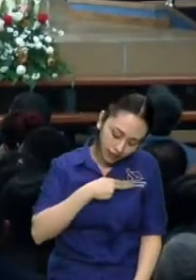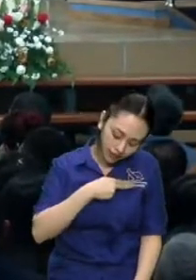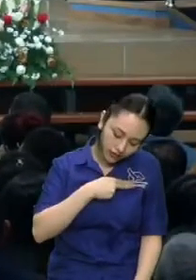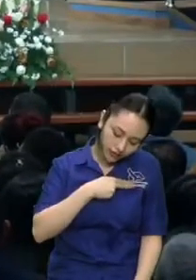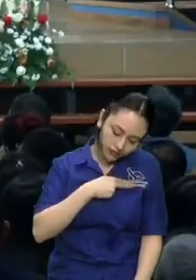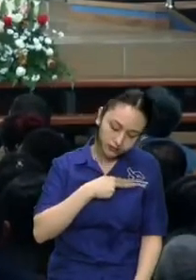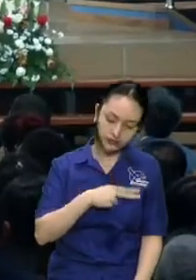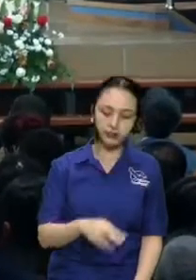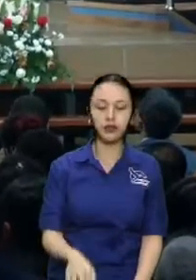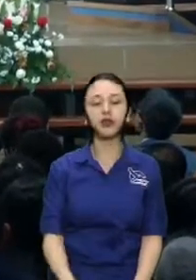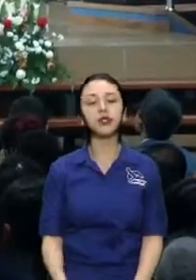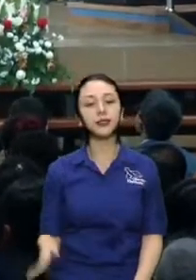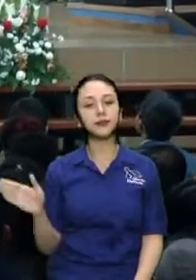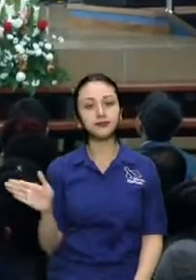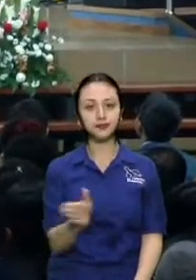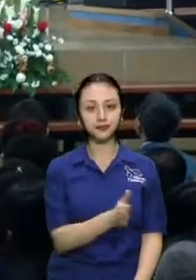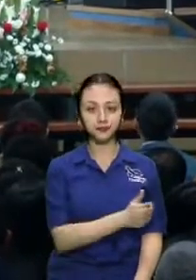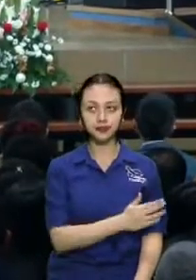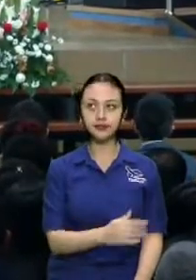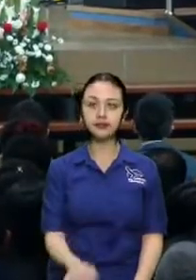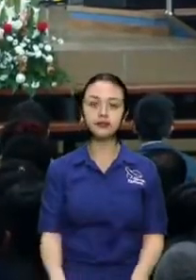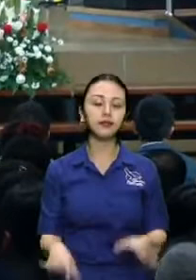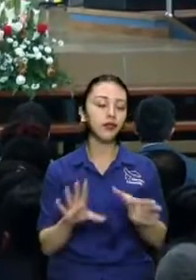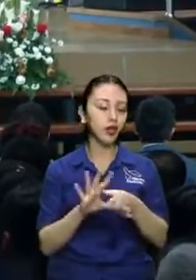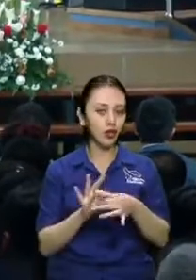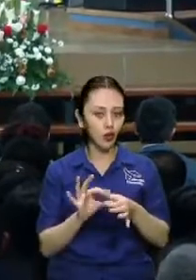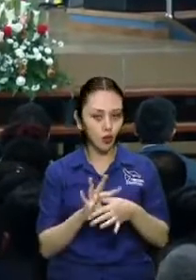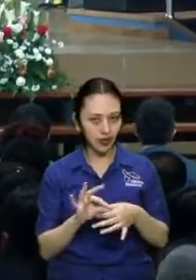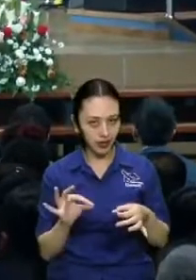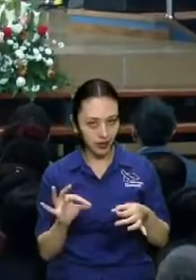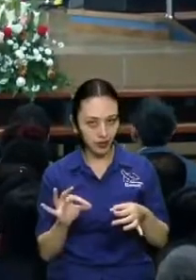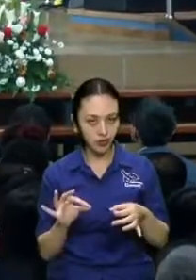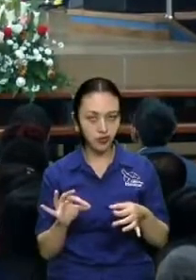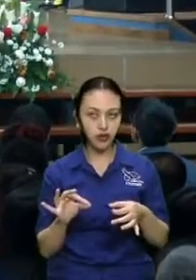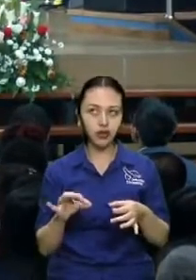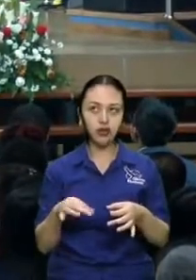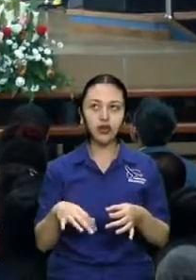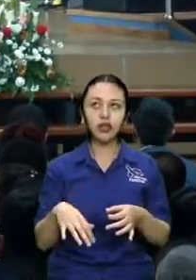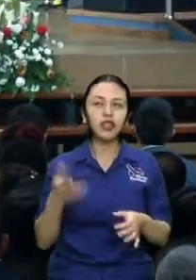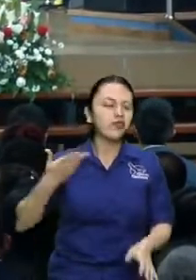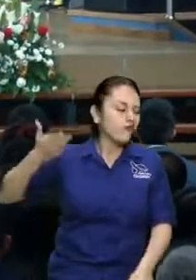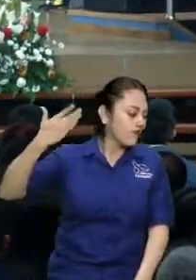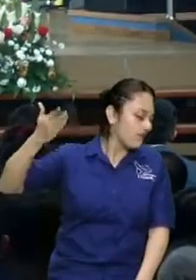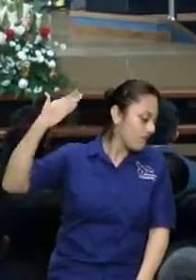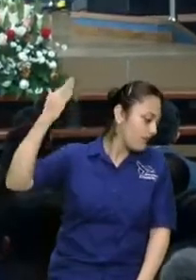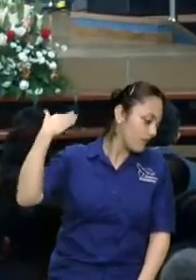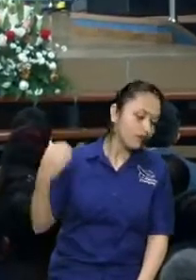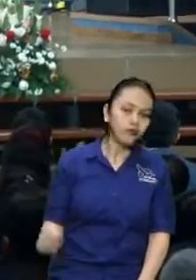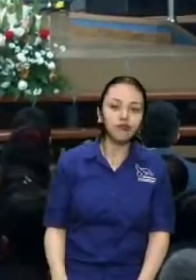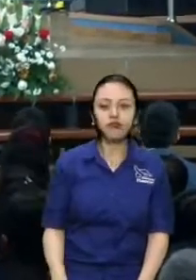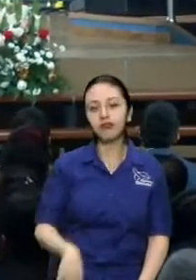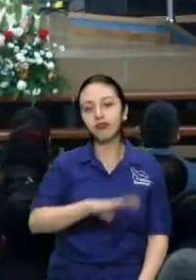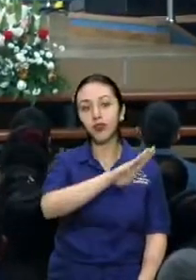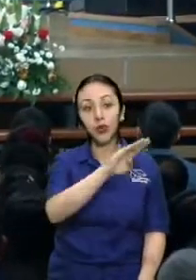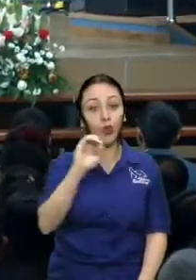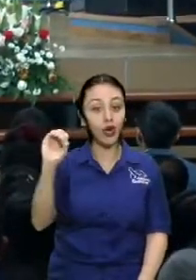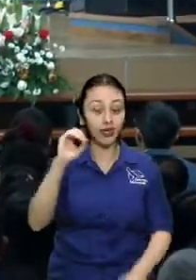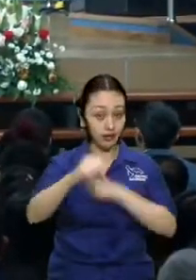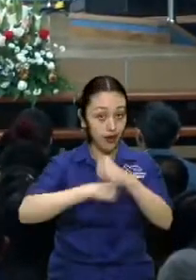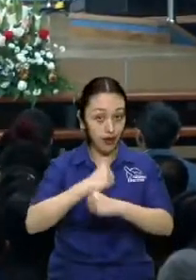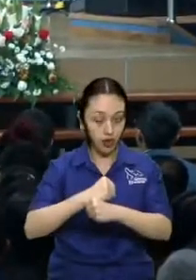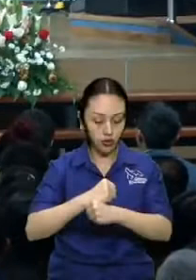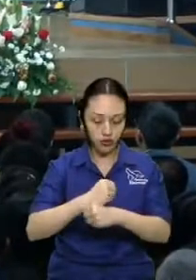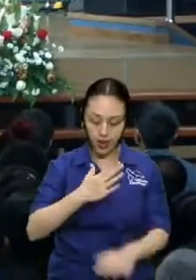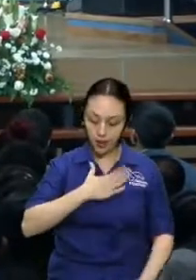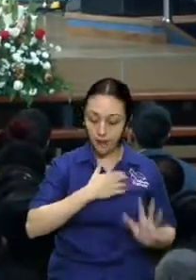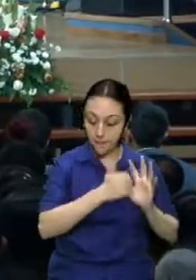Hace unos, a ver cuántos años, hermano, tal vez unos 35, 40 años, mi apóstol me mandó a